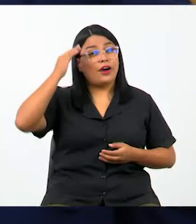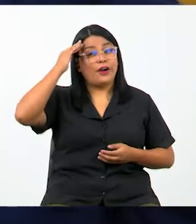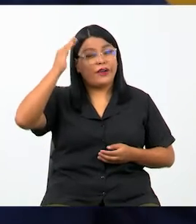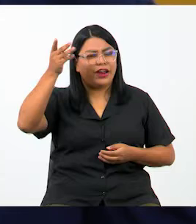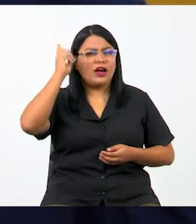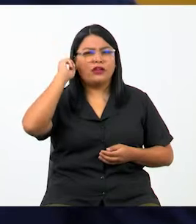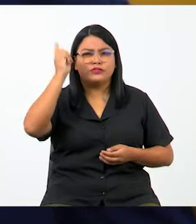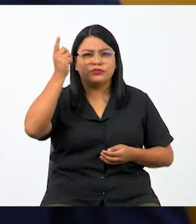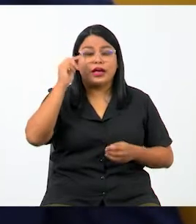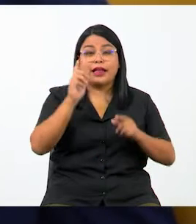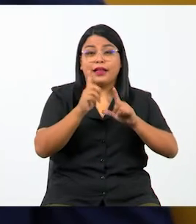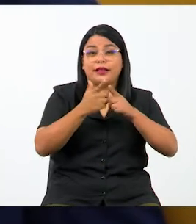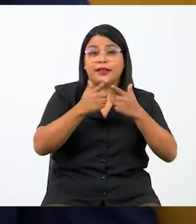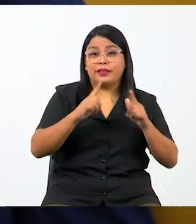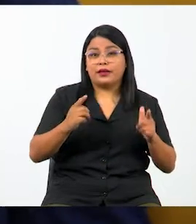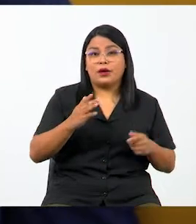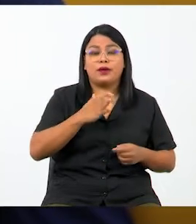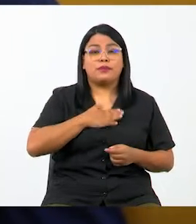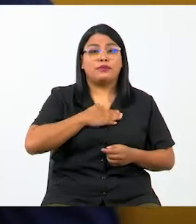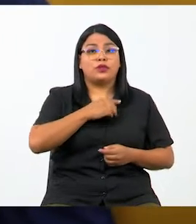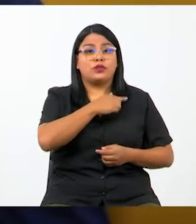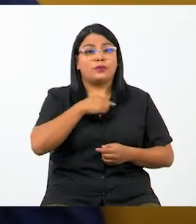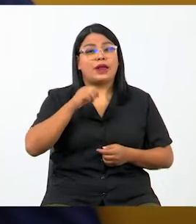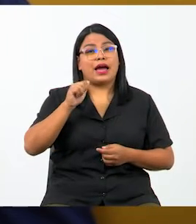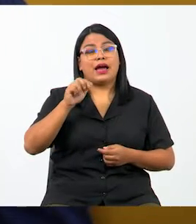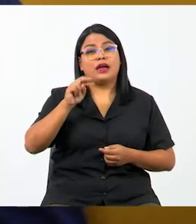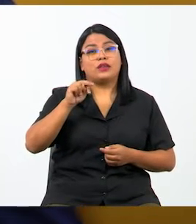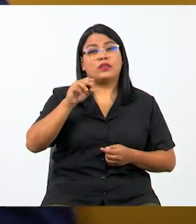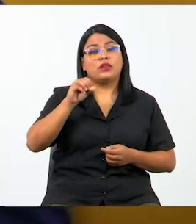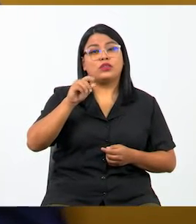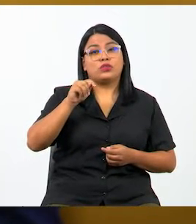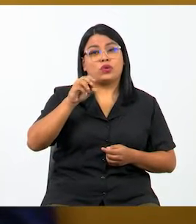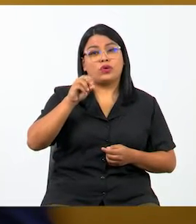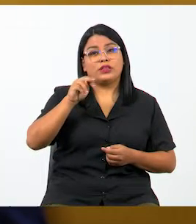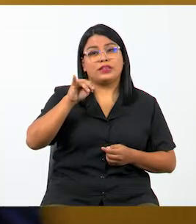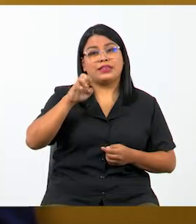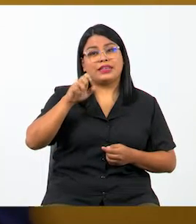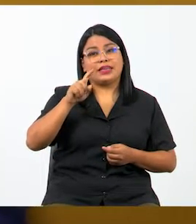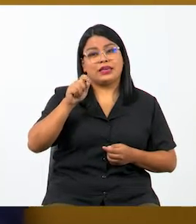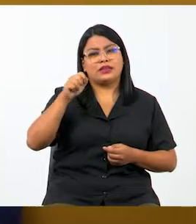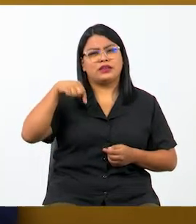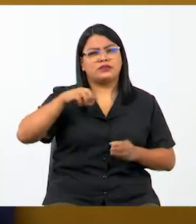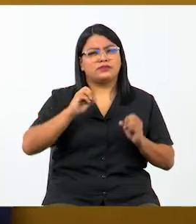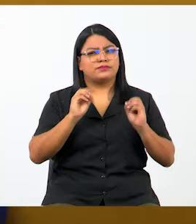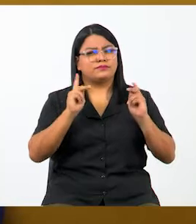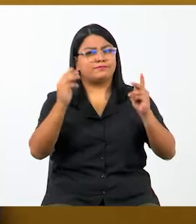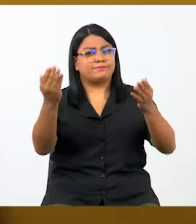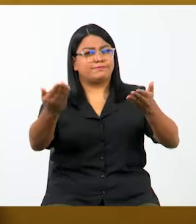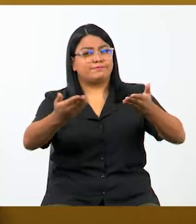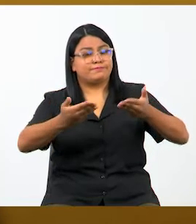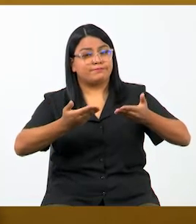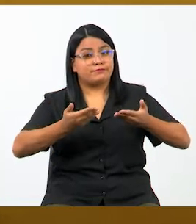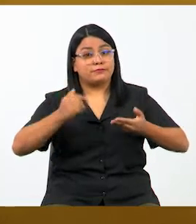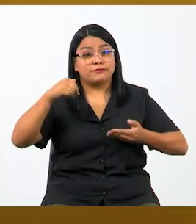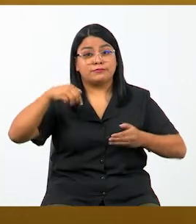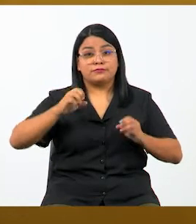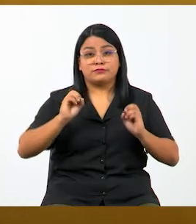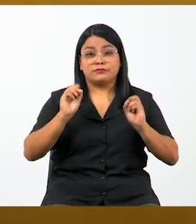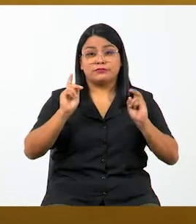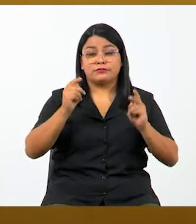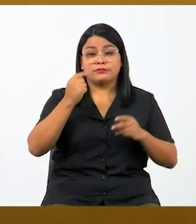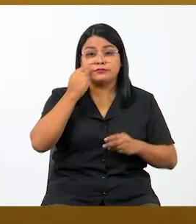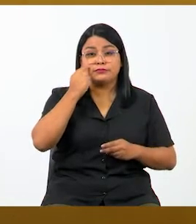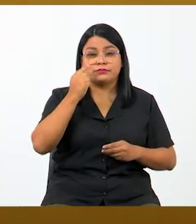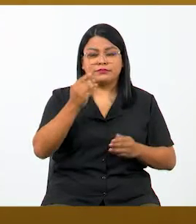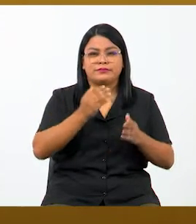Hola maestros y maestras de lenguaje, mi nombre es Antonieta Coreas y en esta ocasión les doy la bienvenida a este espacio donde